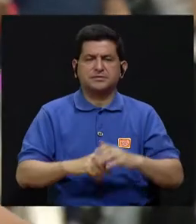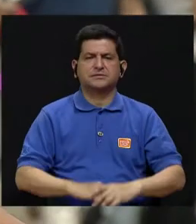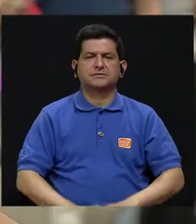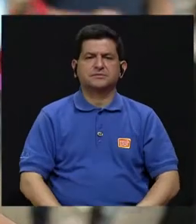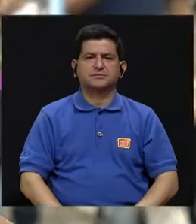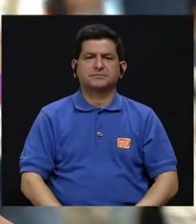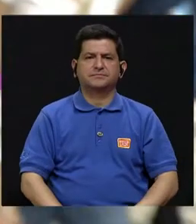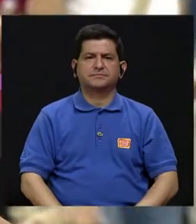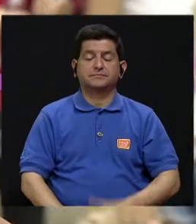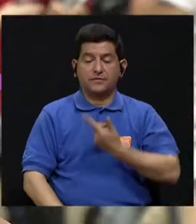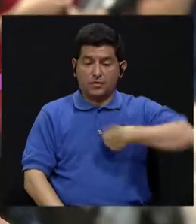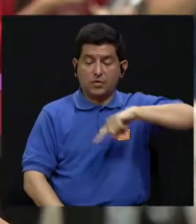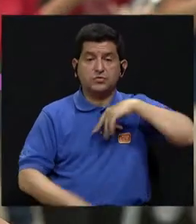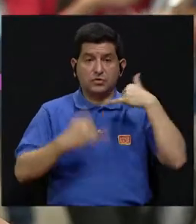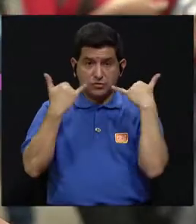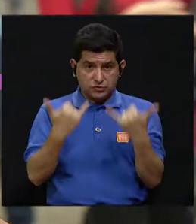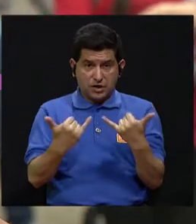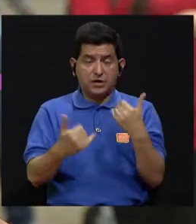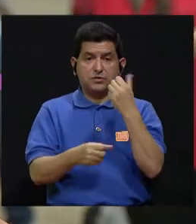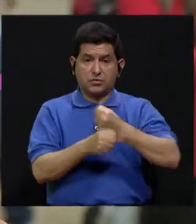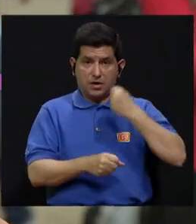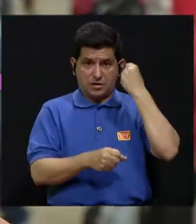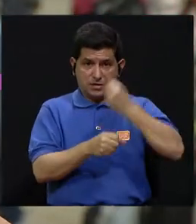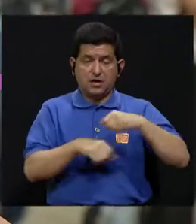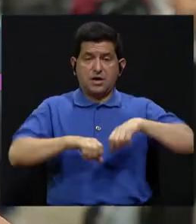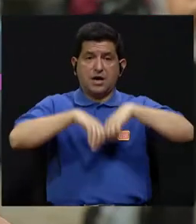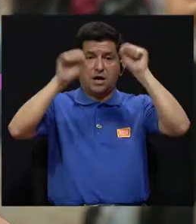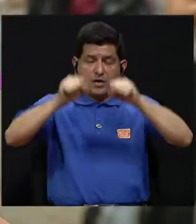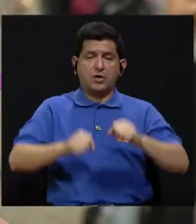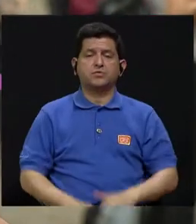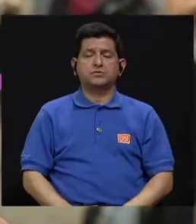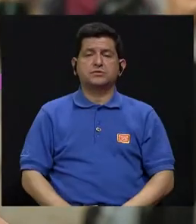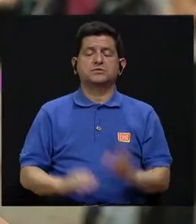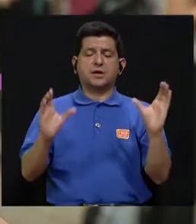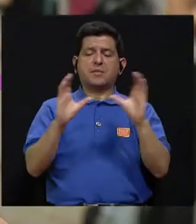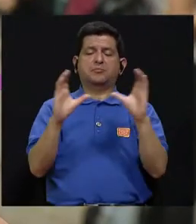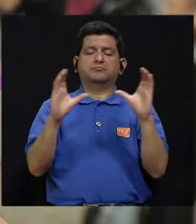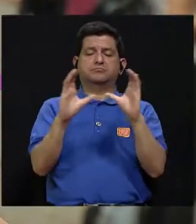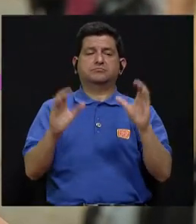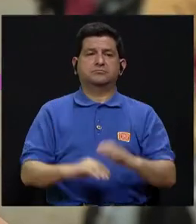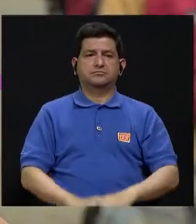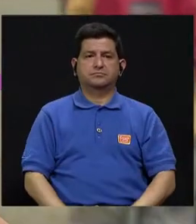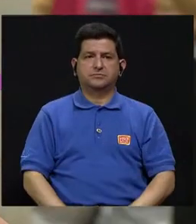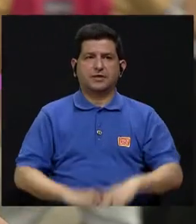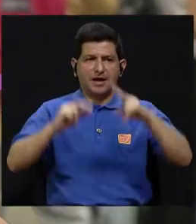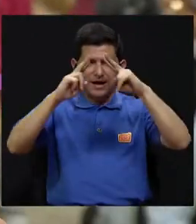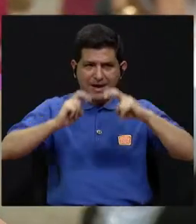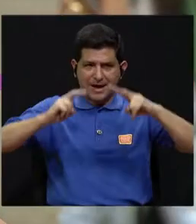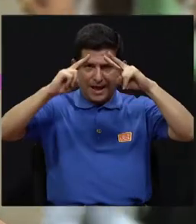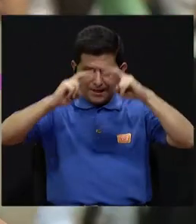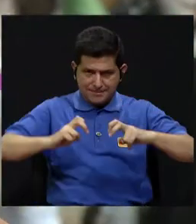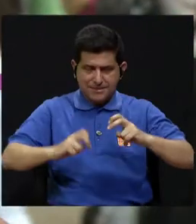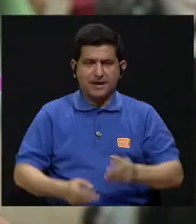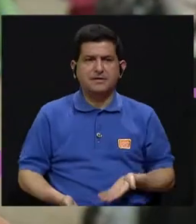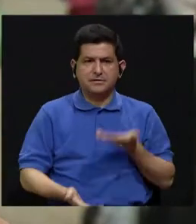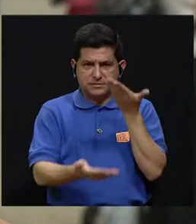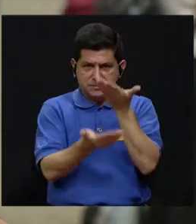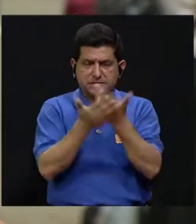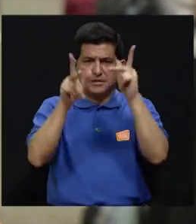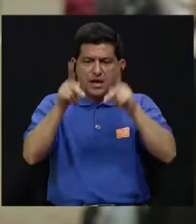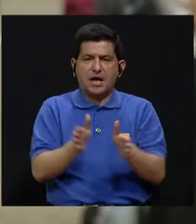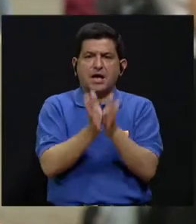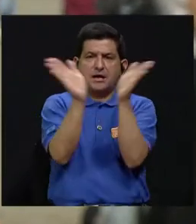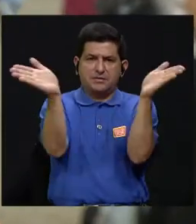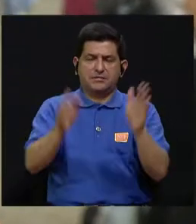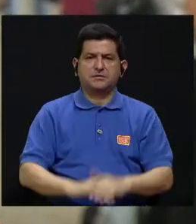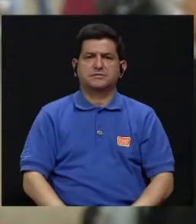servicios. Entonces, nosotros actualmente trabajamos bajo un sistema de acreditación y nuestros análisis pues los ofrecemos